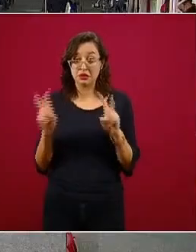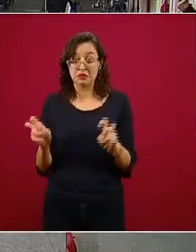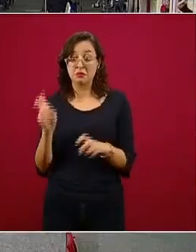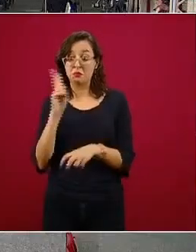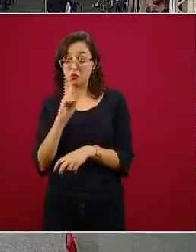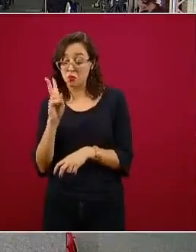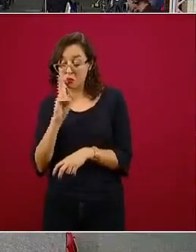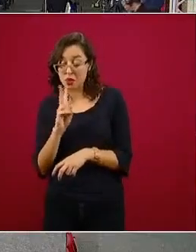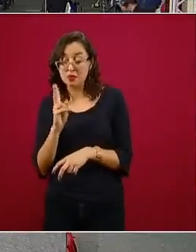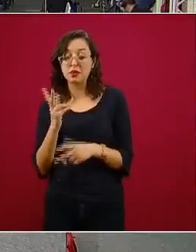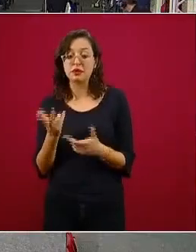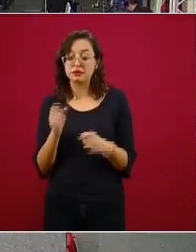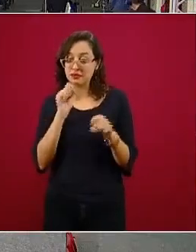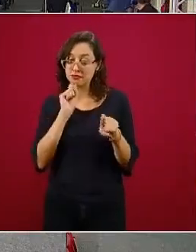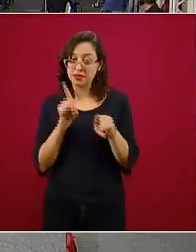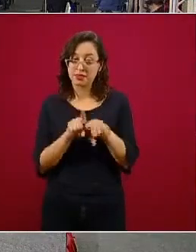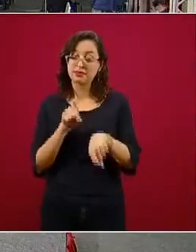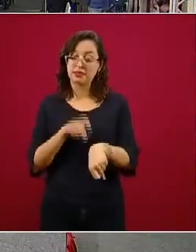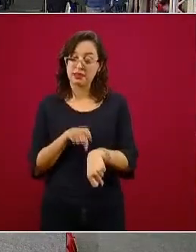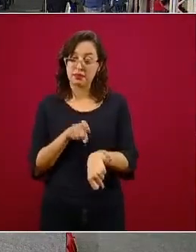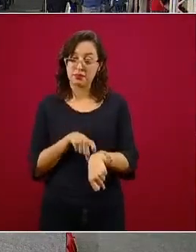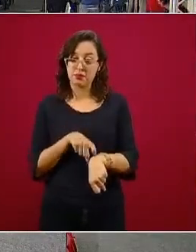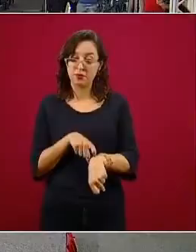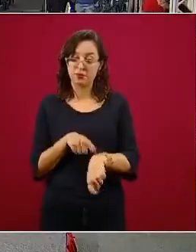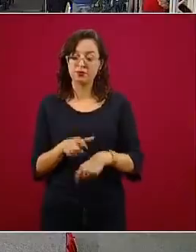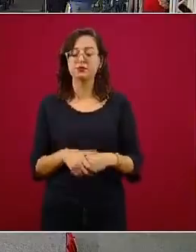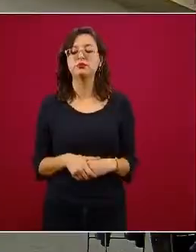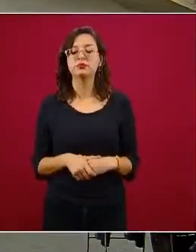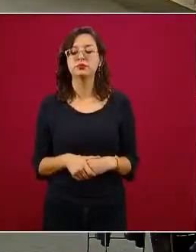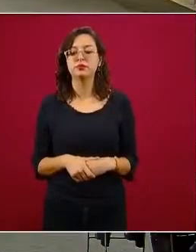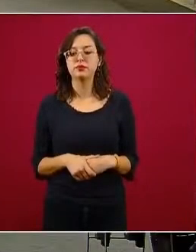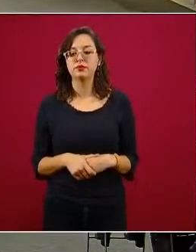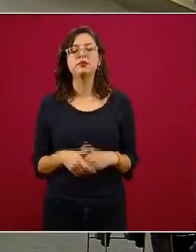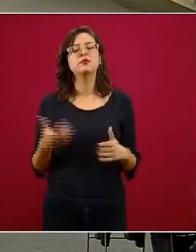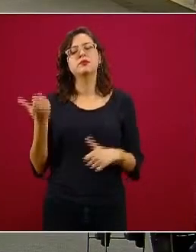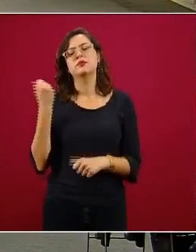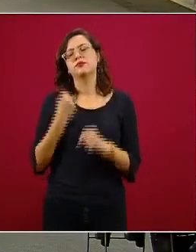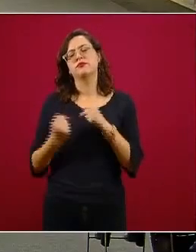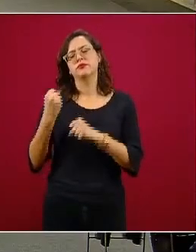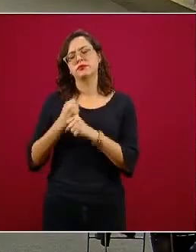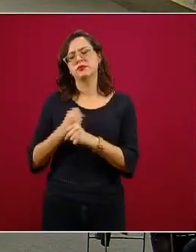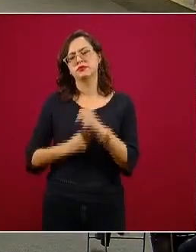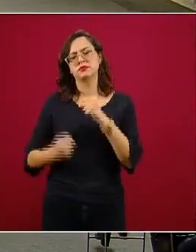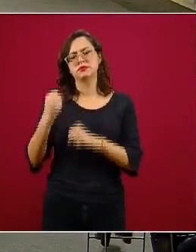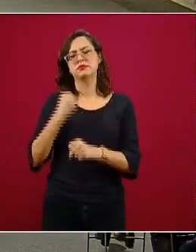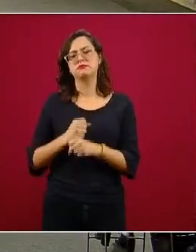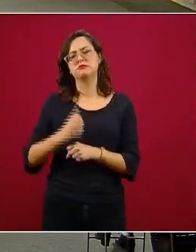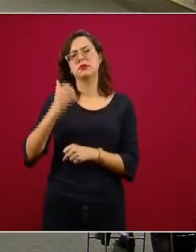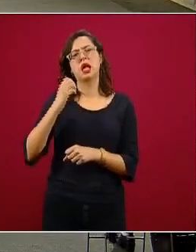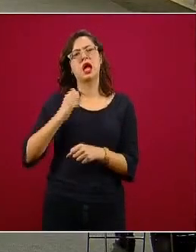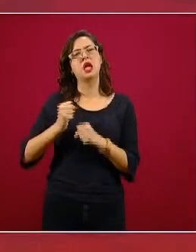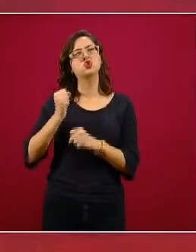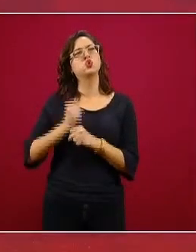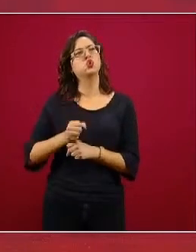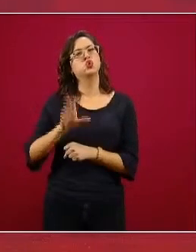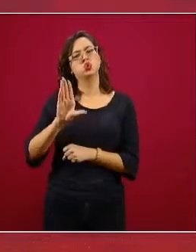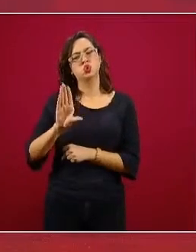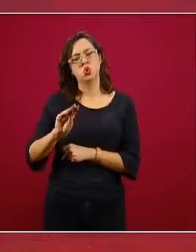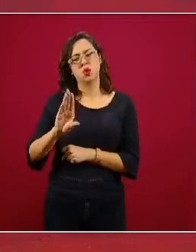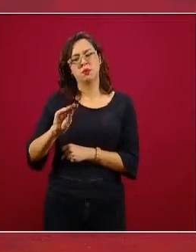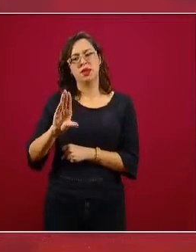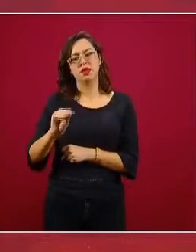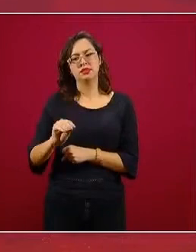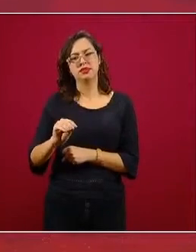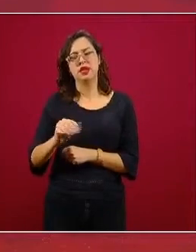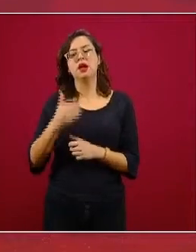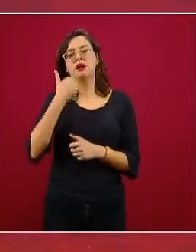financieros, es también un asunto de tiempos. Este procedimiento se conoce desde hace mucho tiempo. En los años 90, cuando